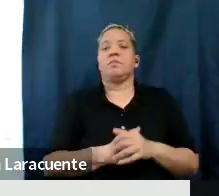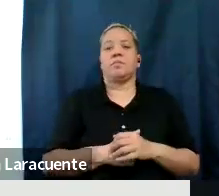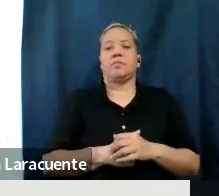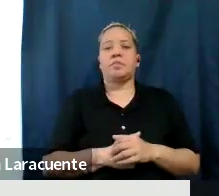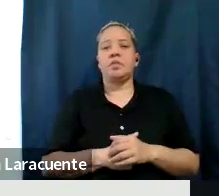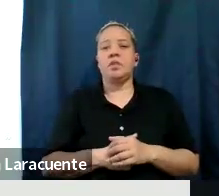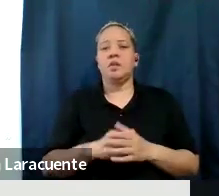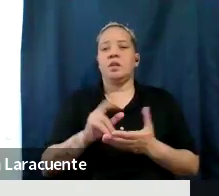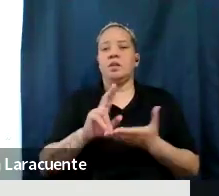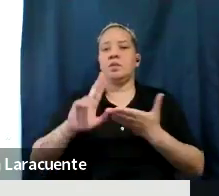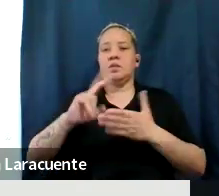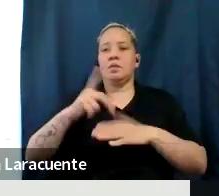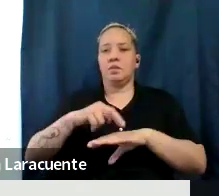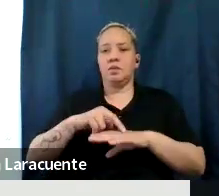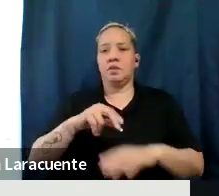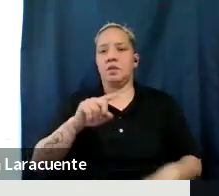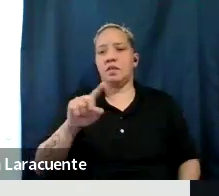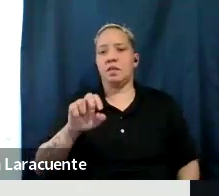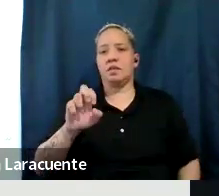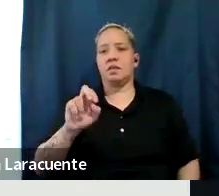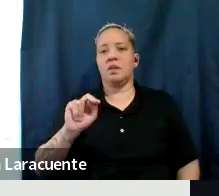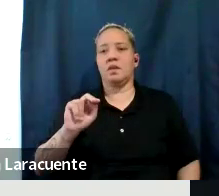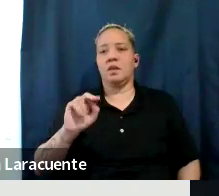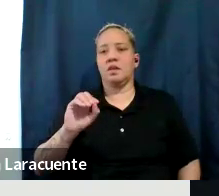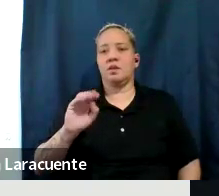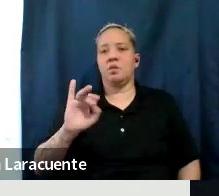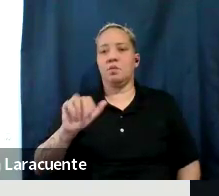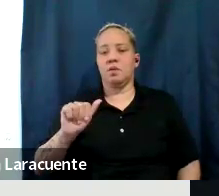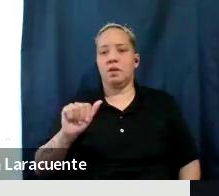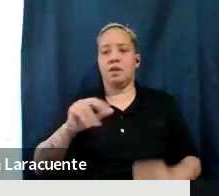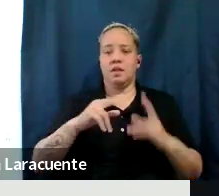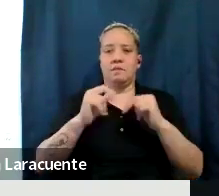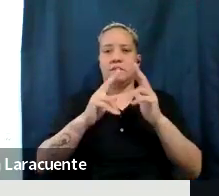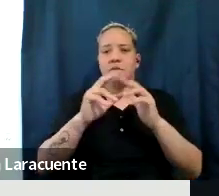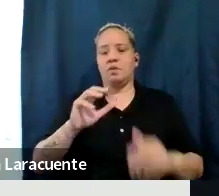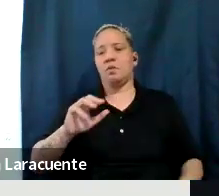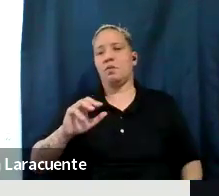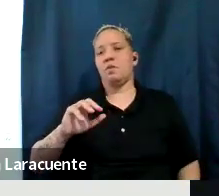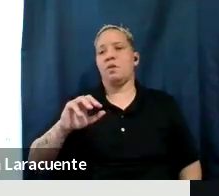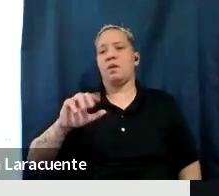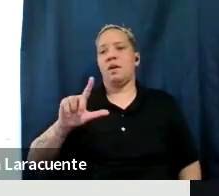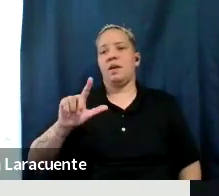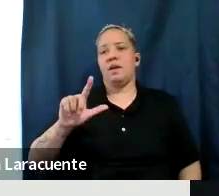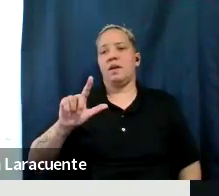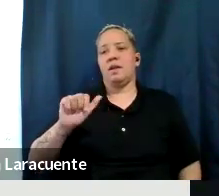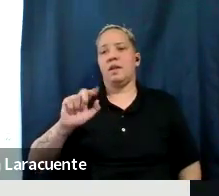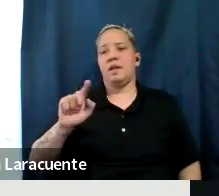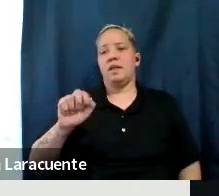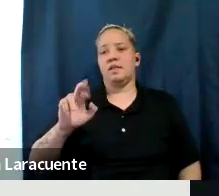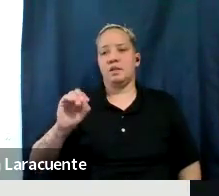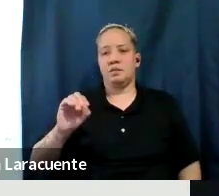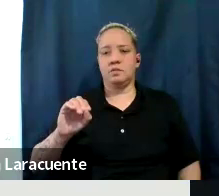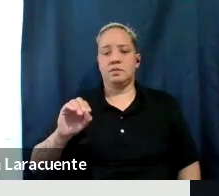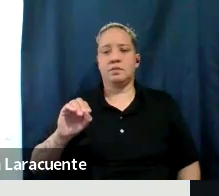está en la Universidad de Puerto Rico, en el edificio Manuel Lázaro, que mis colegas aquí presentes, Javier Almeida